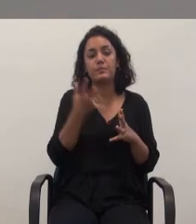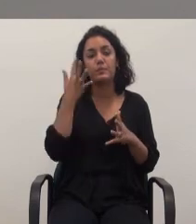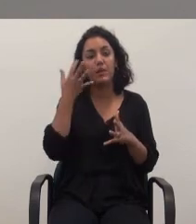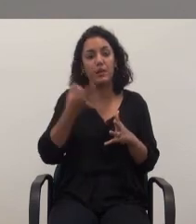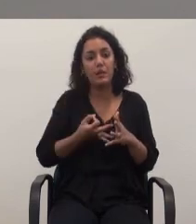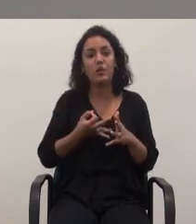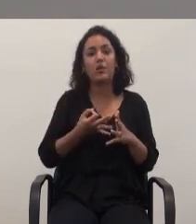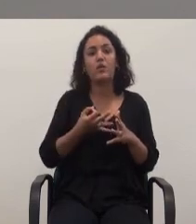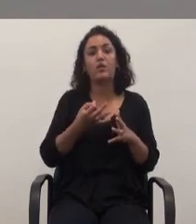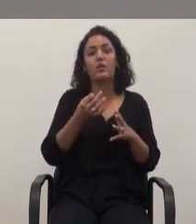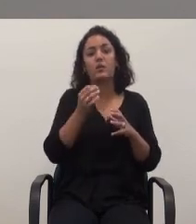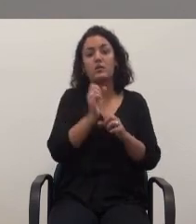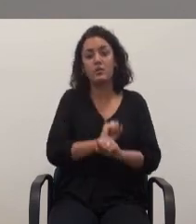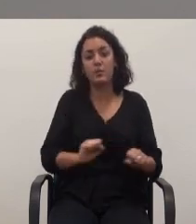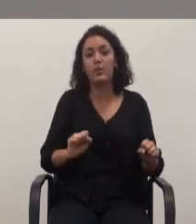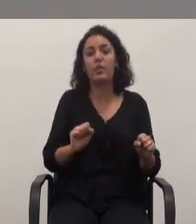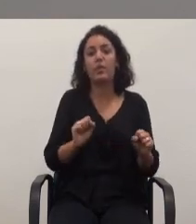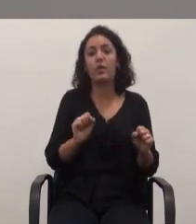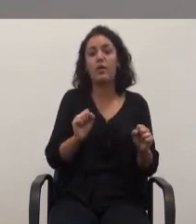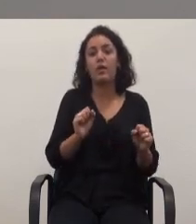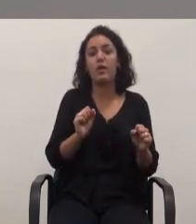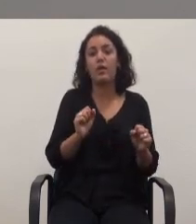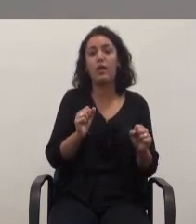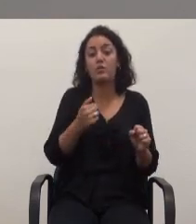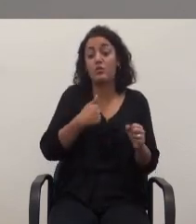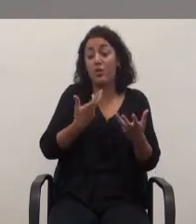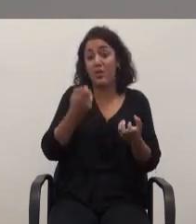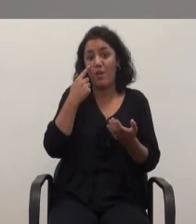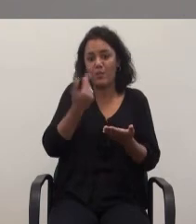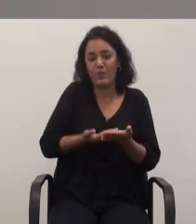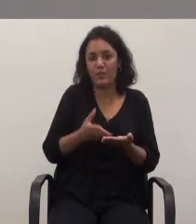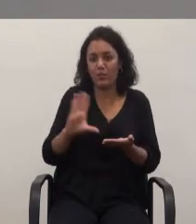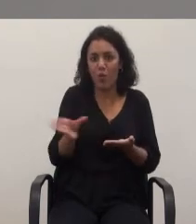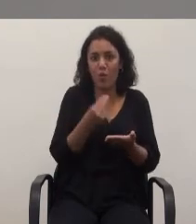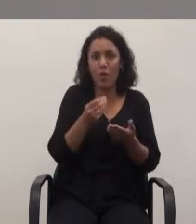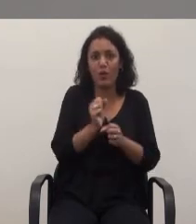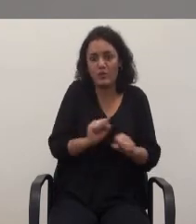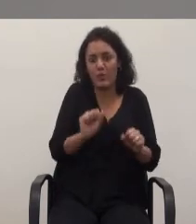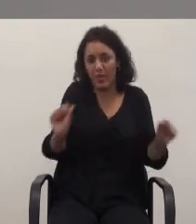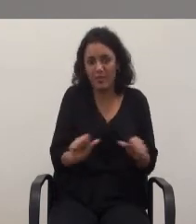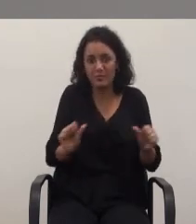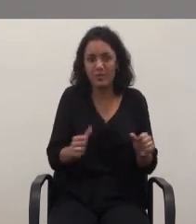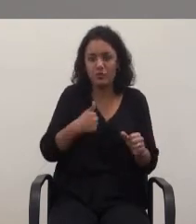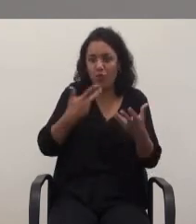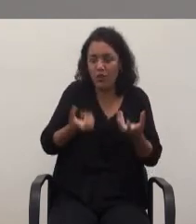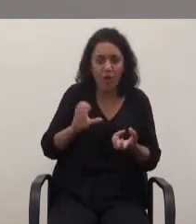sale al menos una parte de todo esto ya es pila, la idea es que salga todo. Así